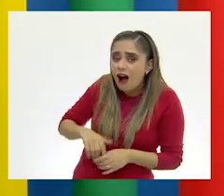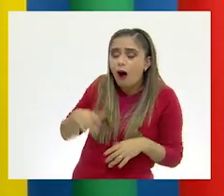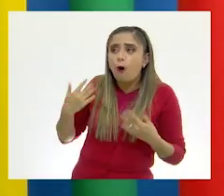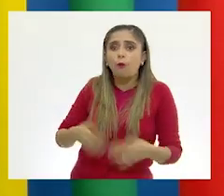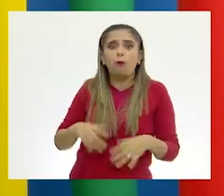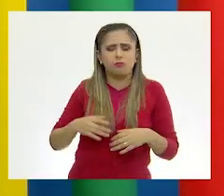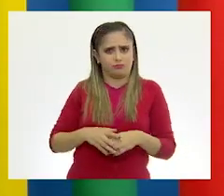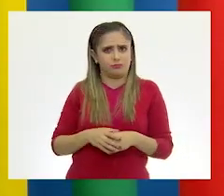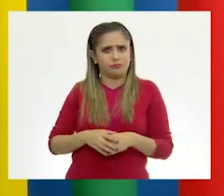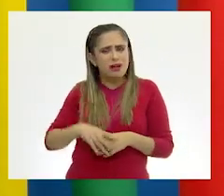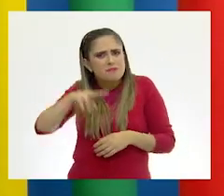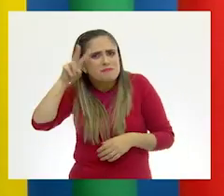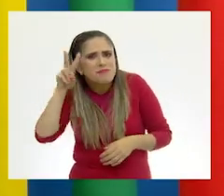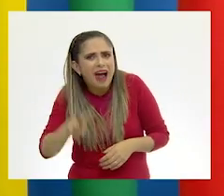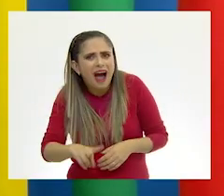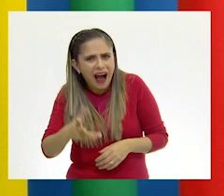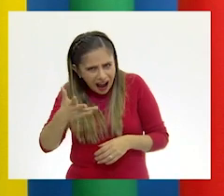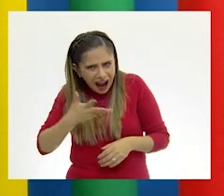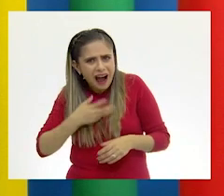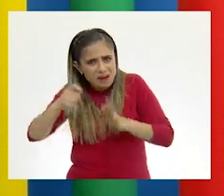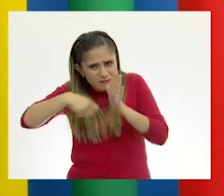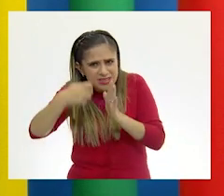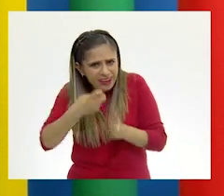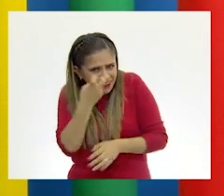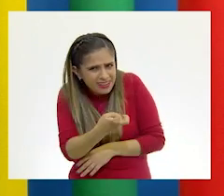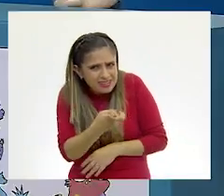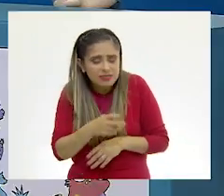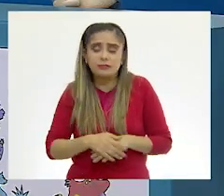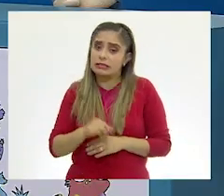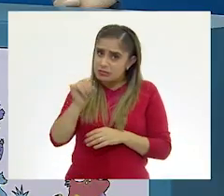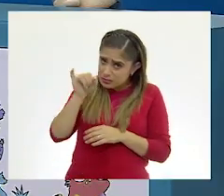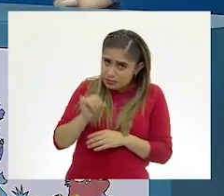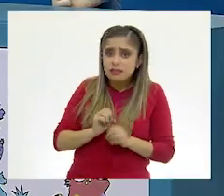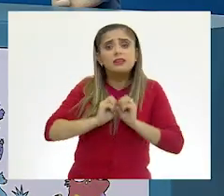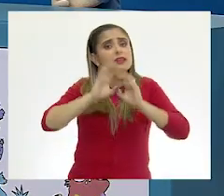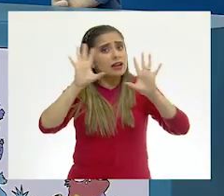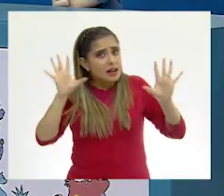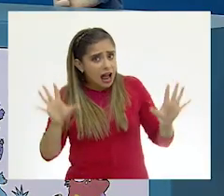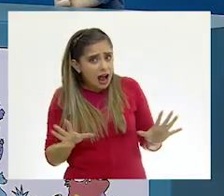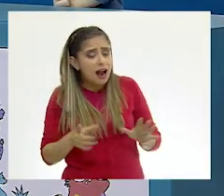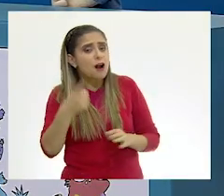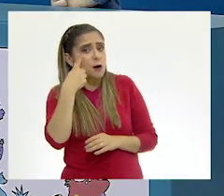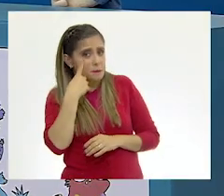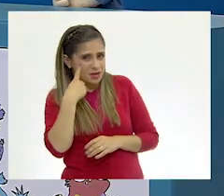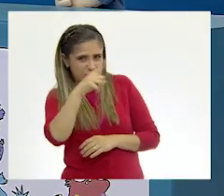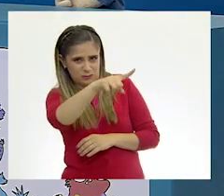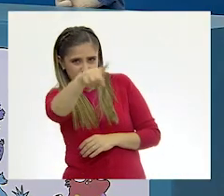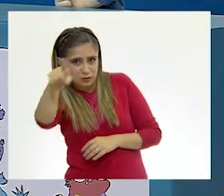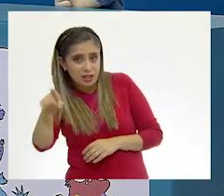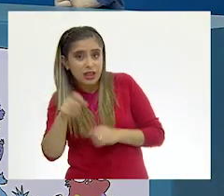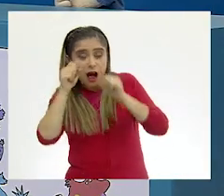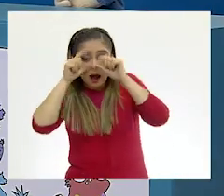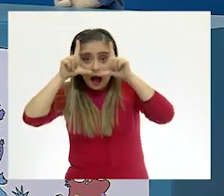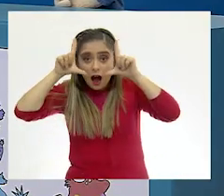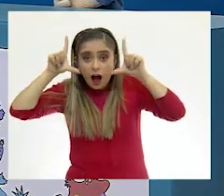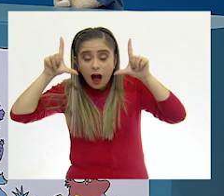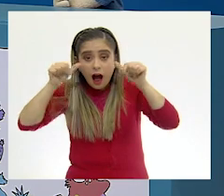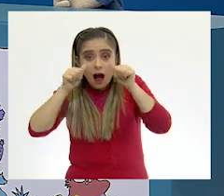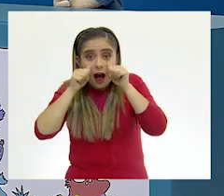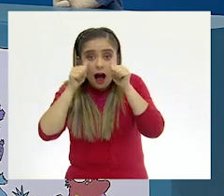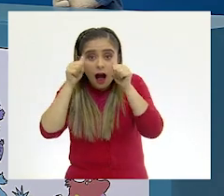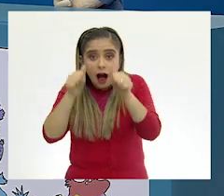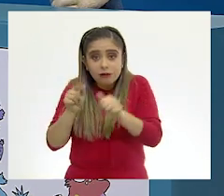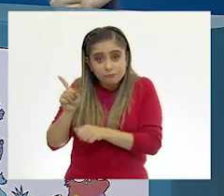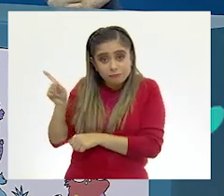¿En serio tenemos un video sobre eso, maestra? Claro que sí. Niñas y niños en casa, abran bien sus ojos y pongan